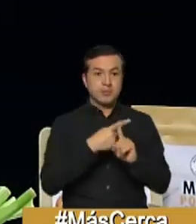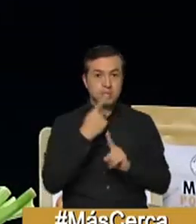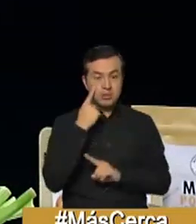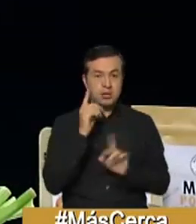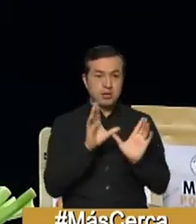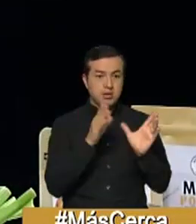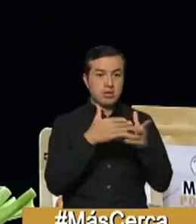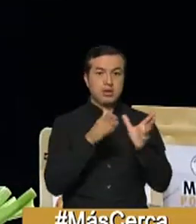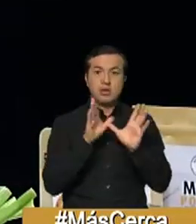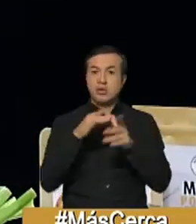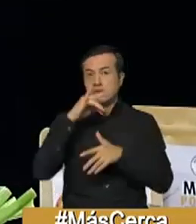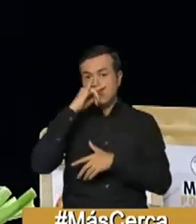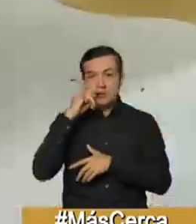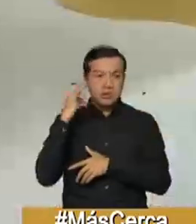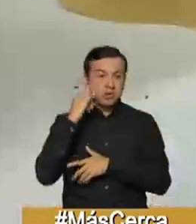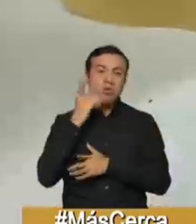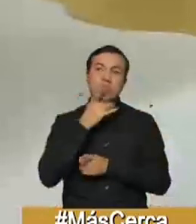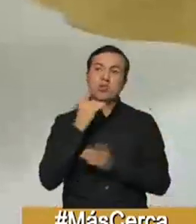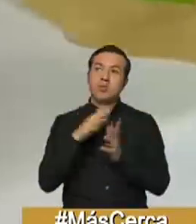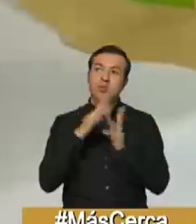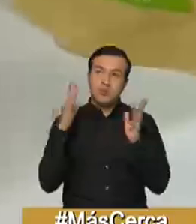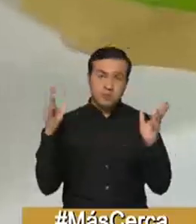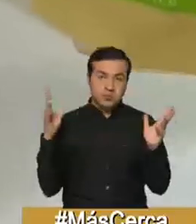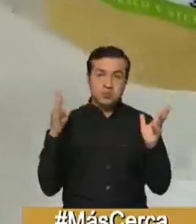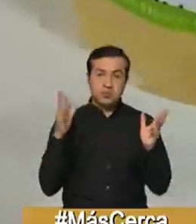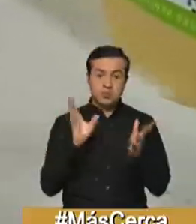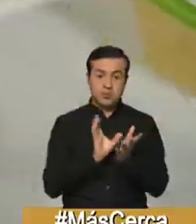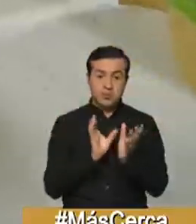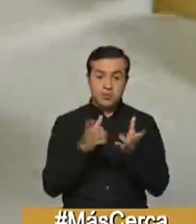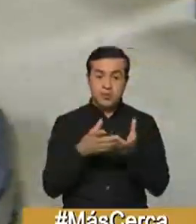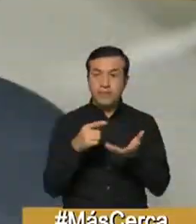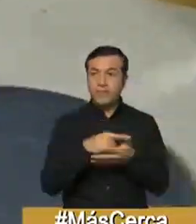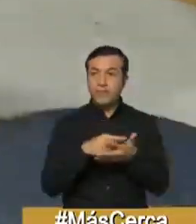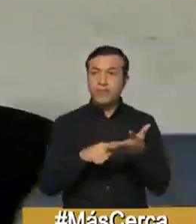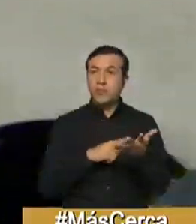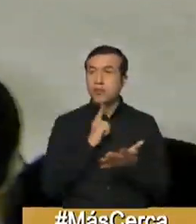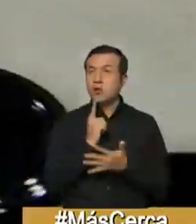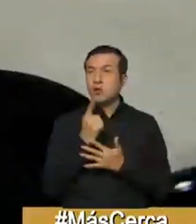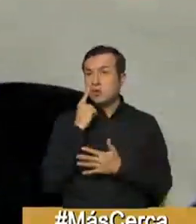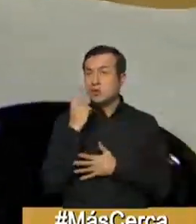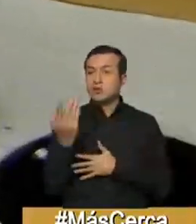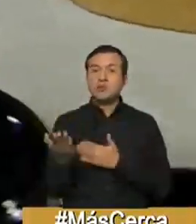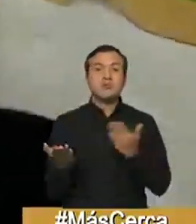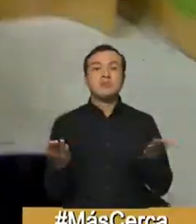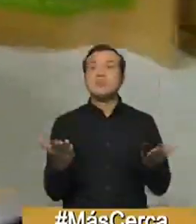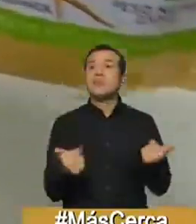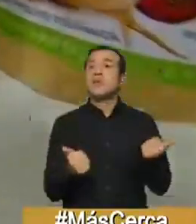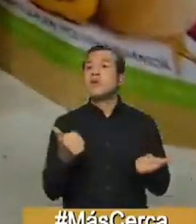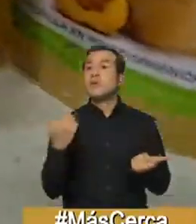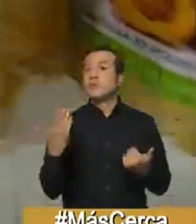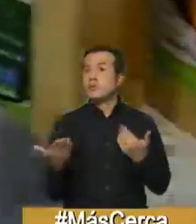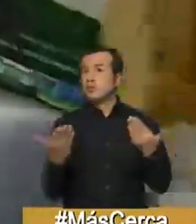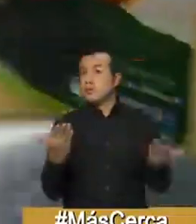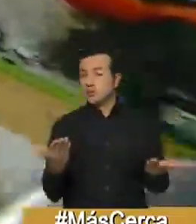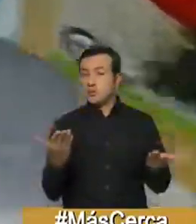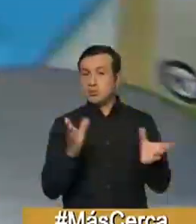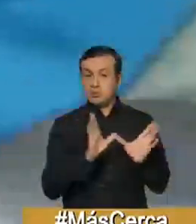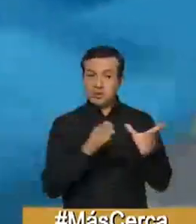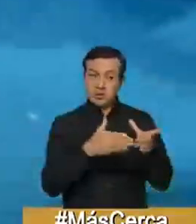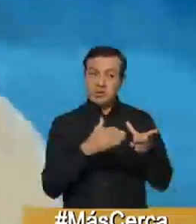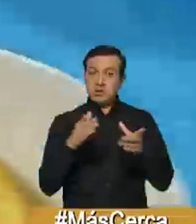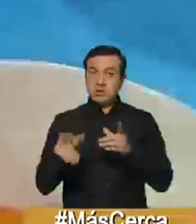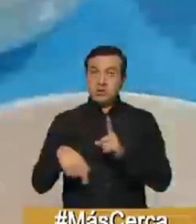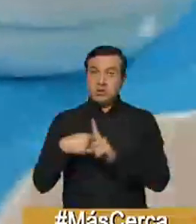gusta mucho a los niños, sobre todo, bueno, y a los grandes también. ¿Cuál es la variedad o la diferencia que tenemos de estos cakes a los que